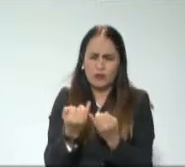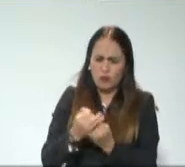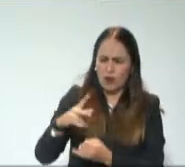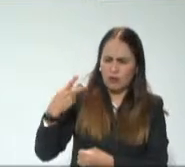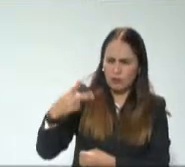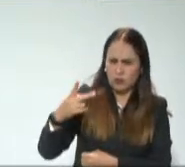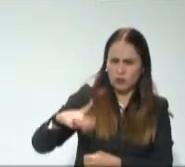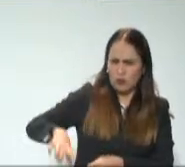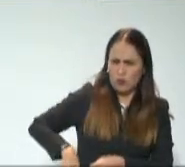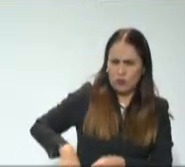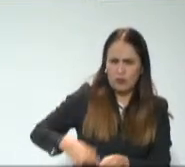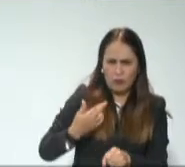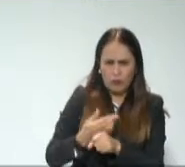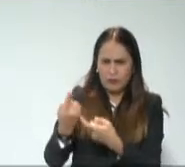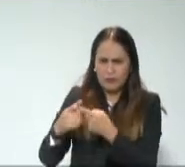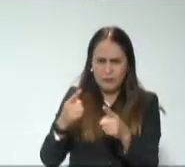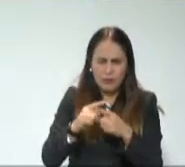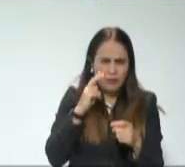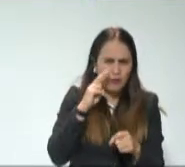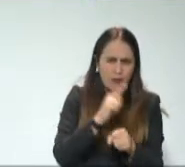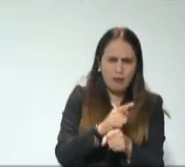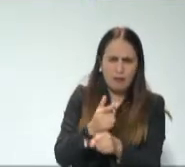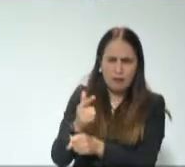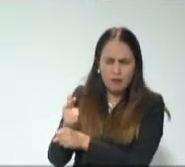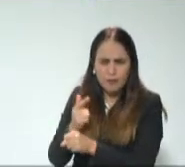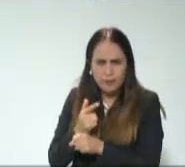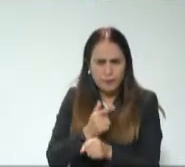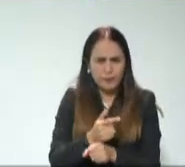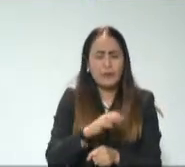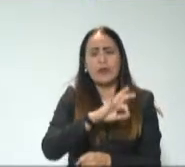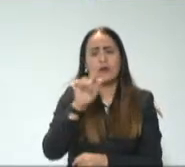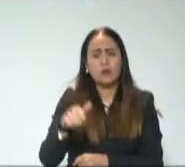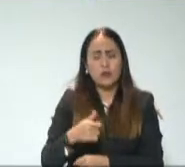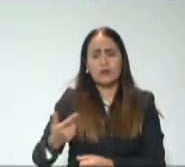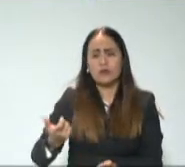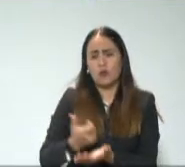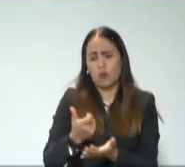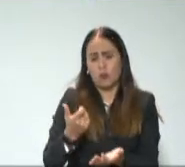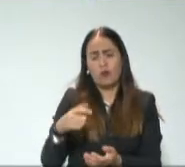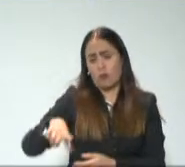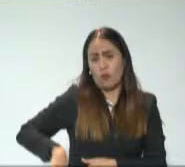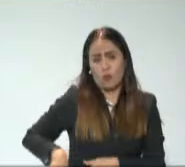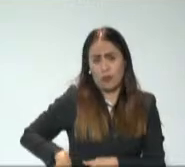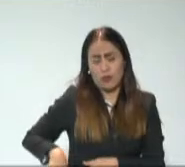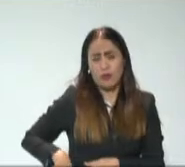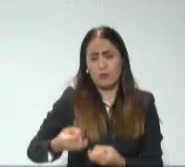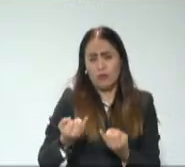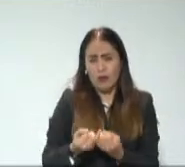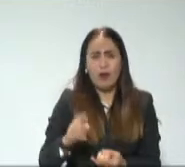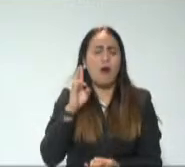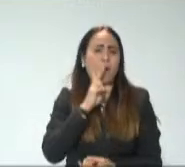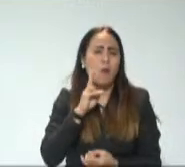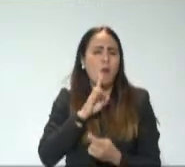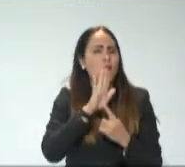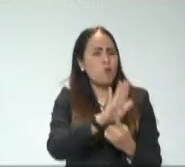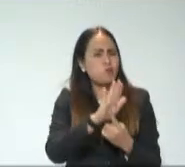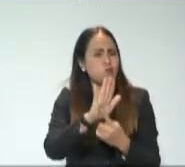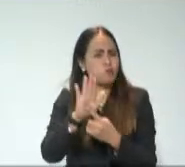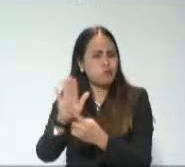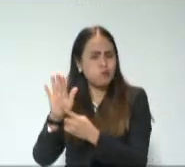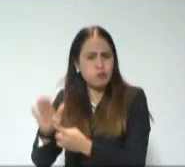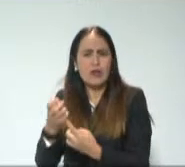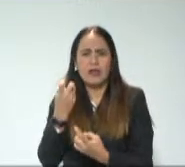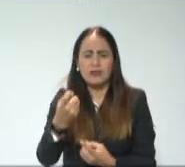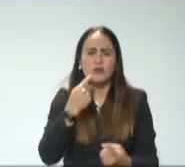políticas y gasto del gobierno Y hacer que el gobierno rinda cuentas que exista un diálogo